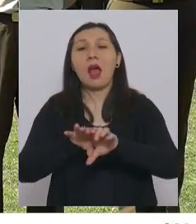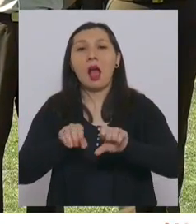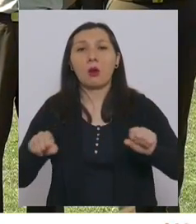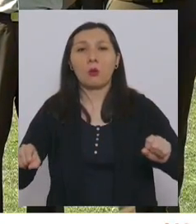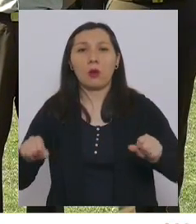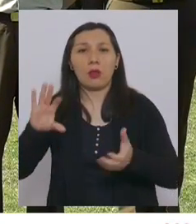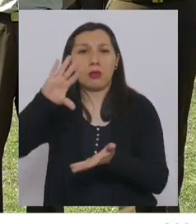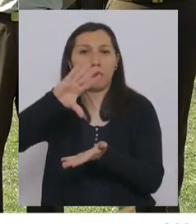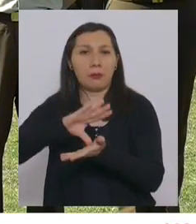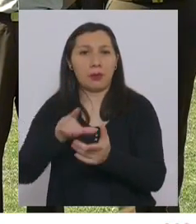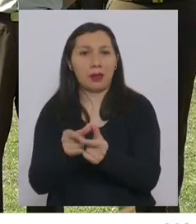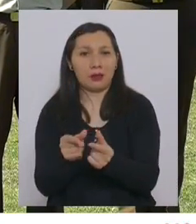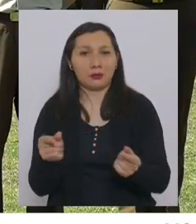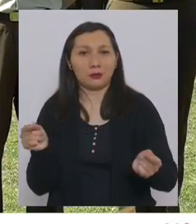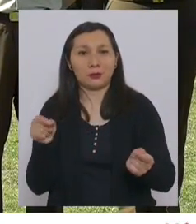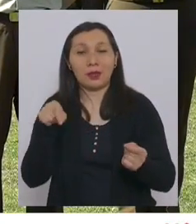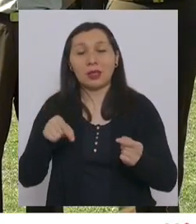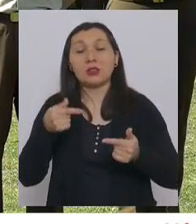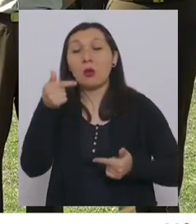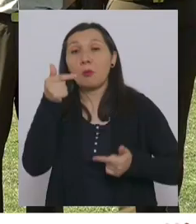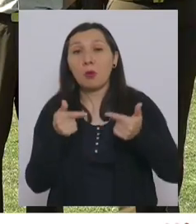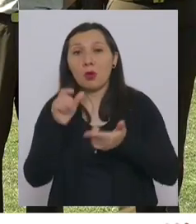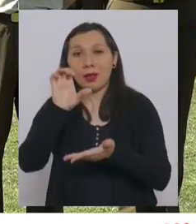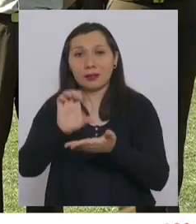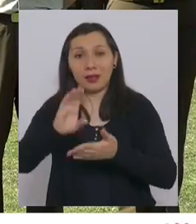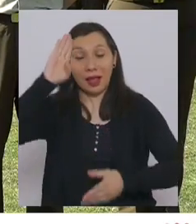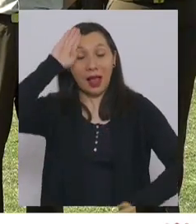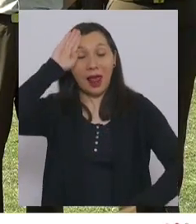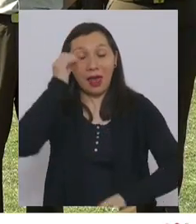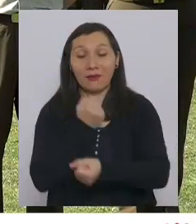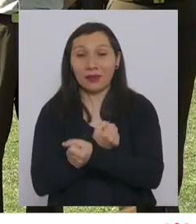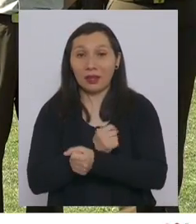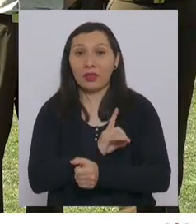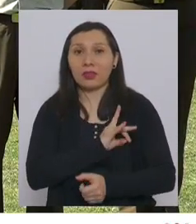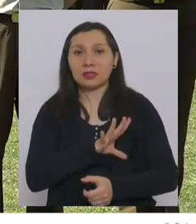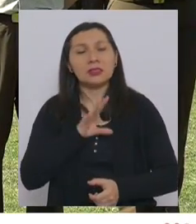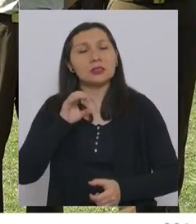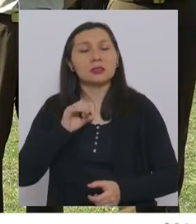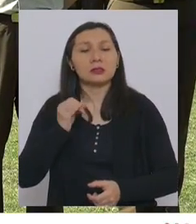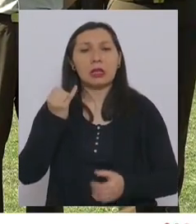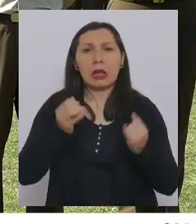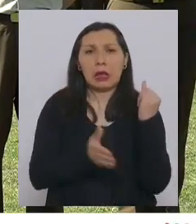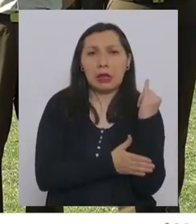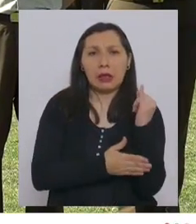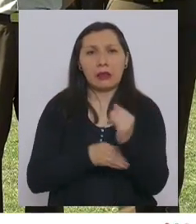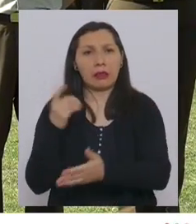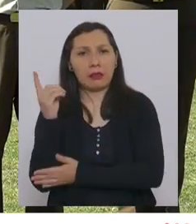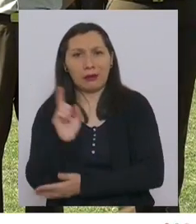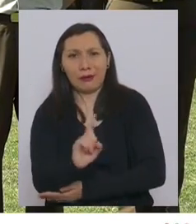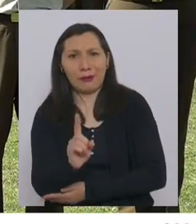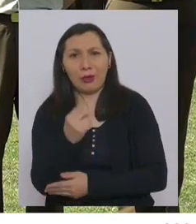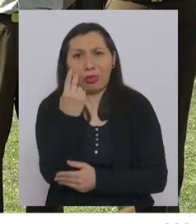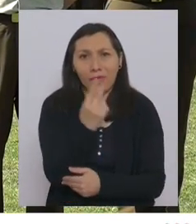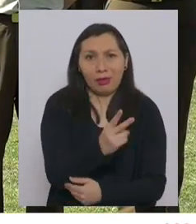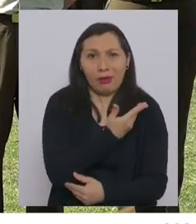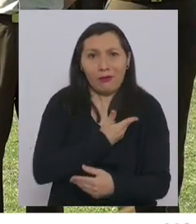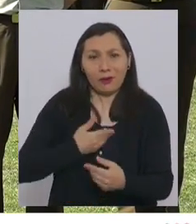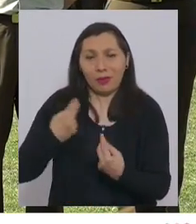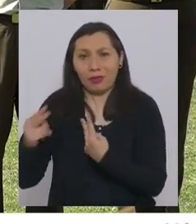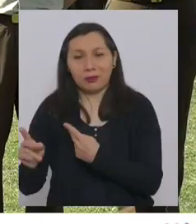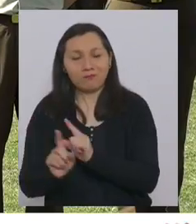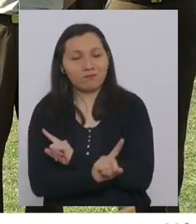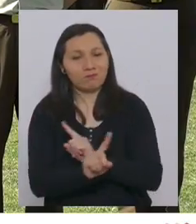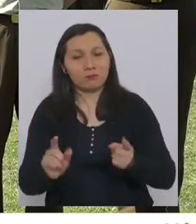nacional, porque esta es una política de Estado. Carabineros de Chile es una institución que no es de izquierda, no es de derecha, no es de un gobierno, no es de otro.